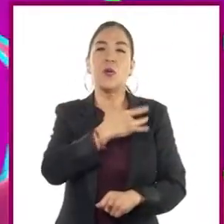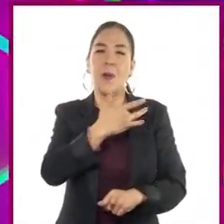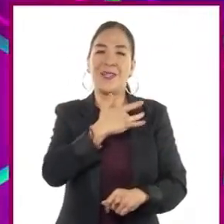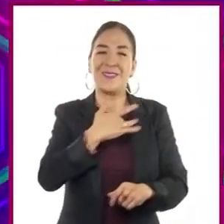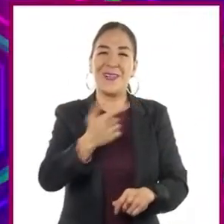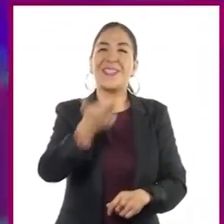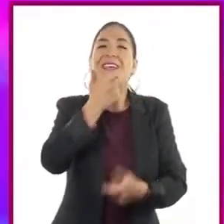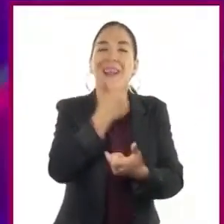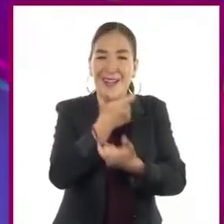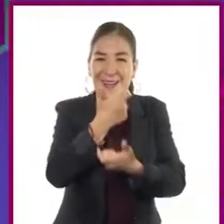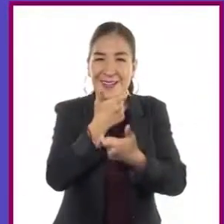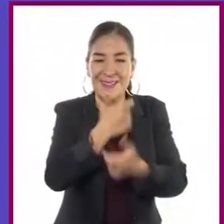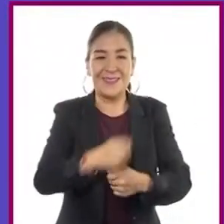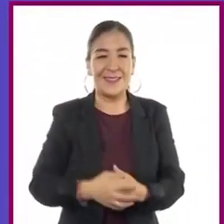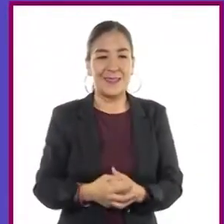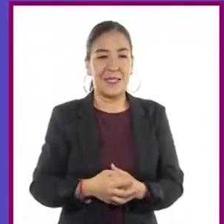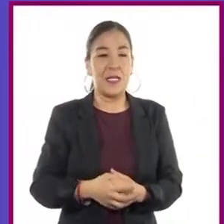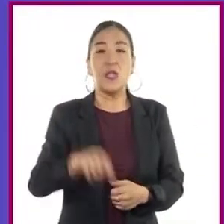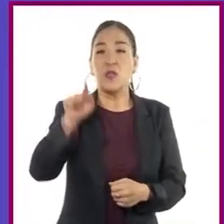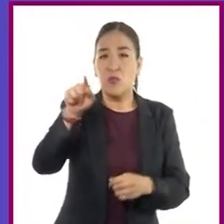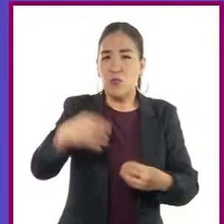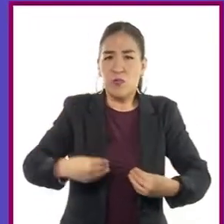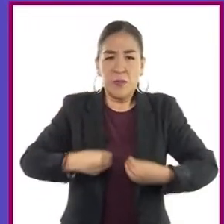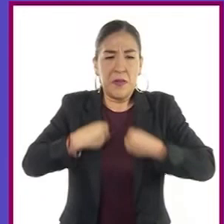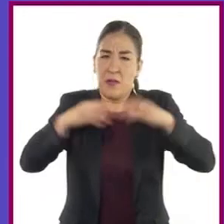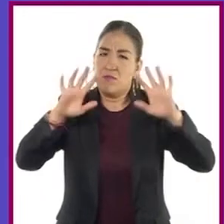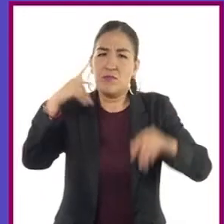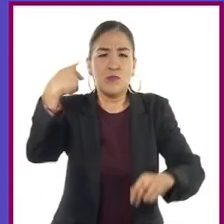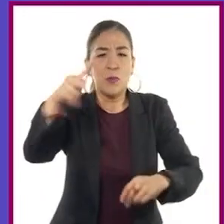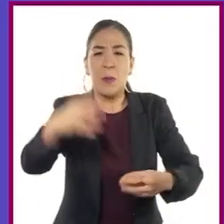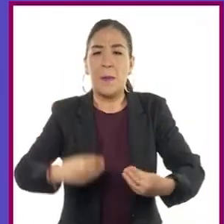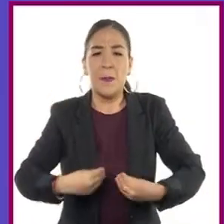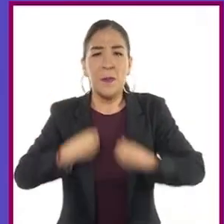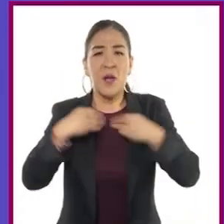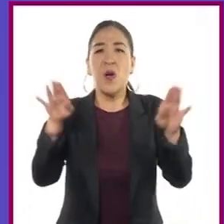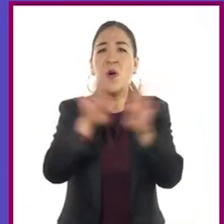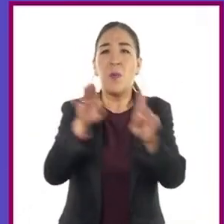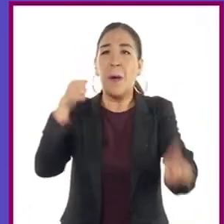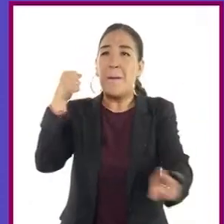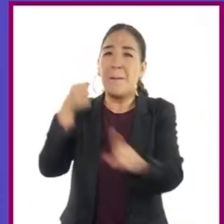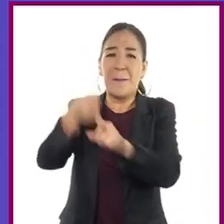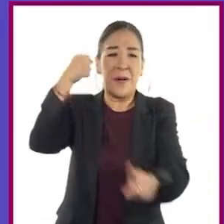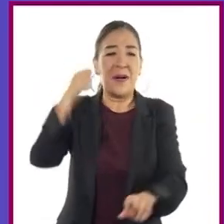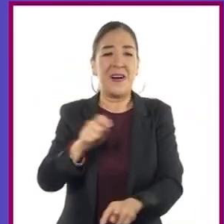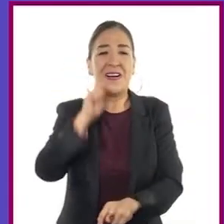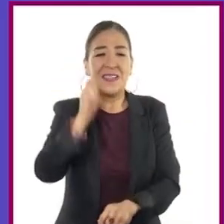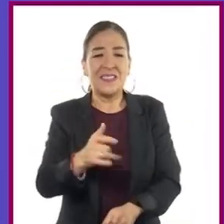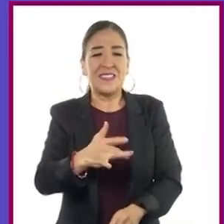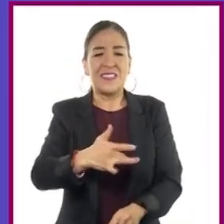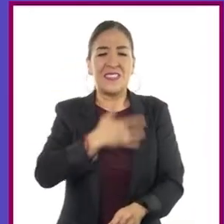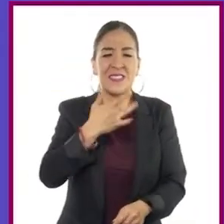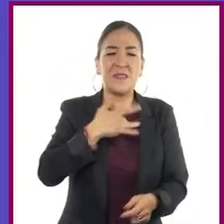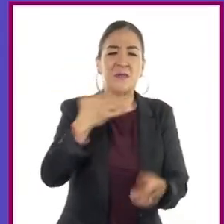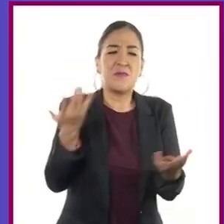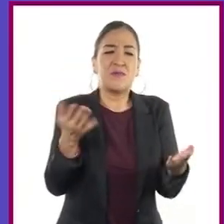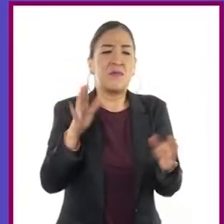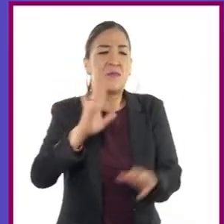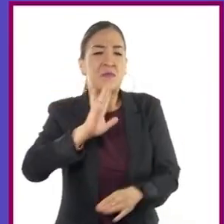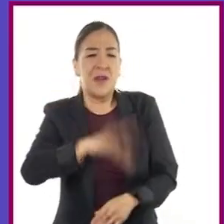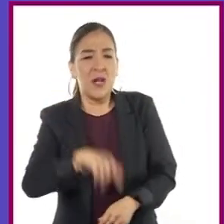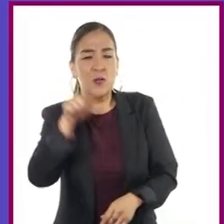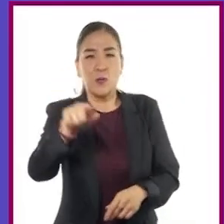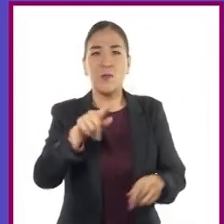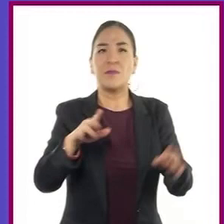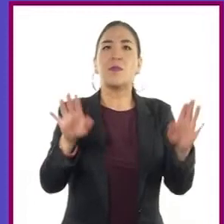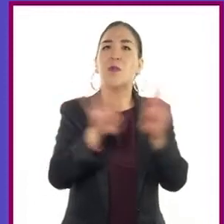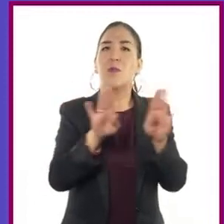ríe. Tu vida es tu vida. No dejes que sea golpeada contra la humedad sumisión. Mantente alerta. Hay